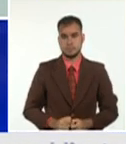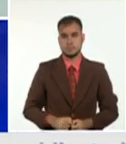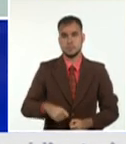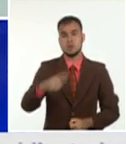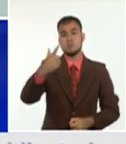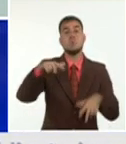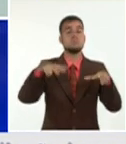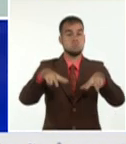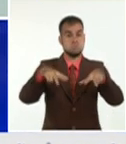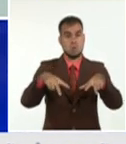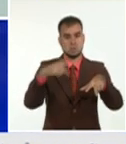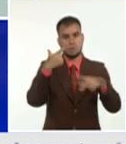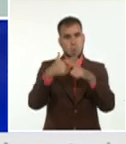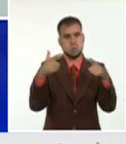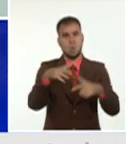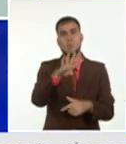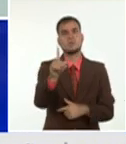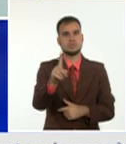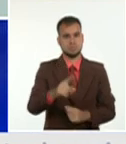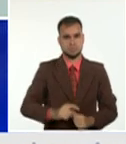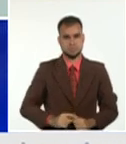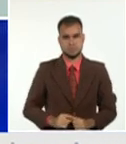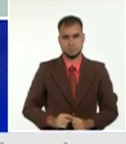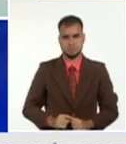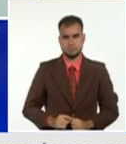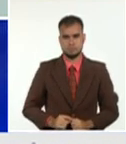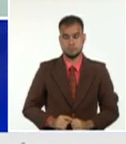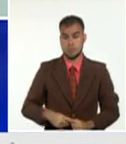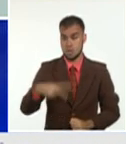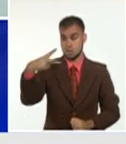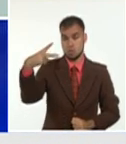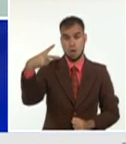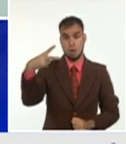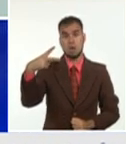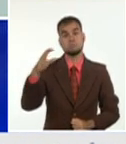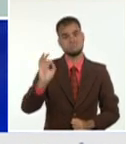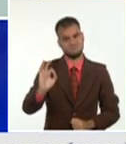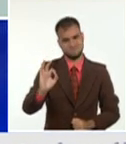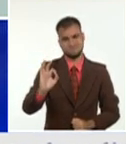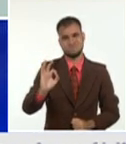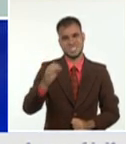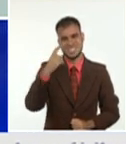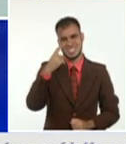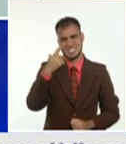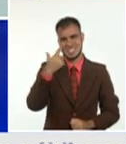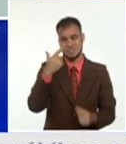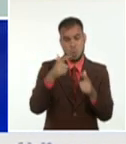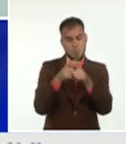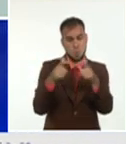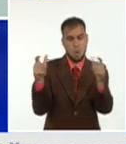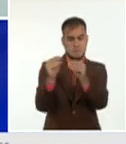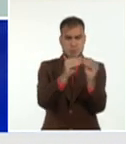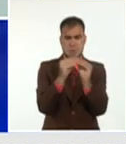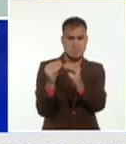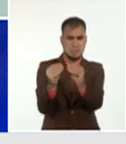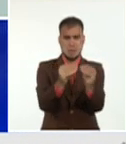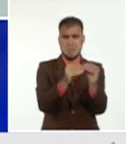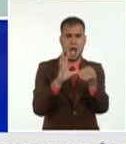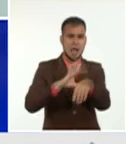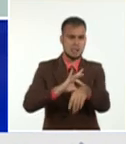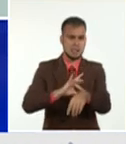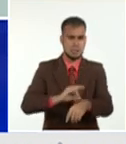elevada, 41. Ahí en esos dos municipios es donde Ciego Dávila tiene las transmisiones